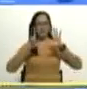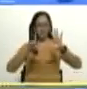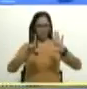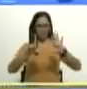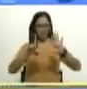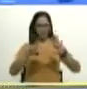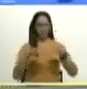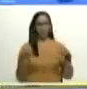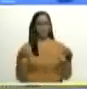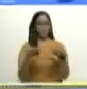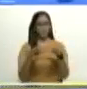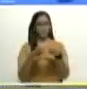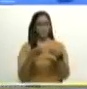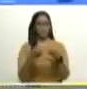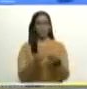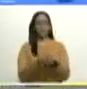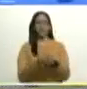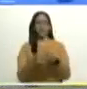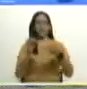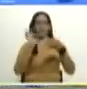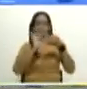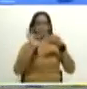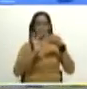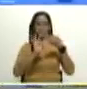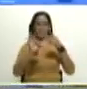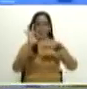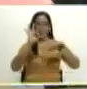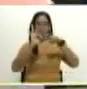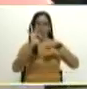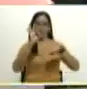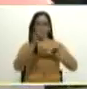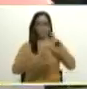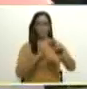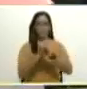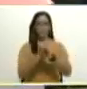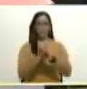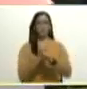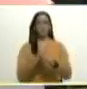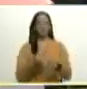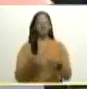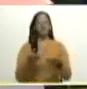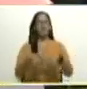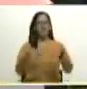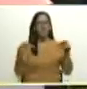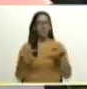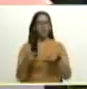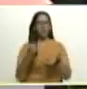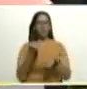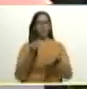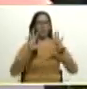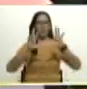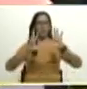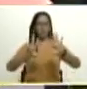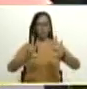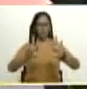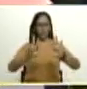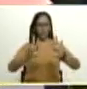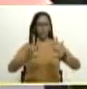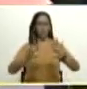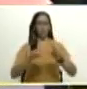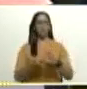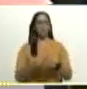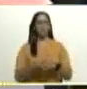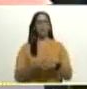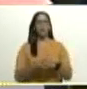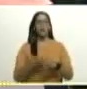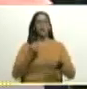criptomonedas, que es una realidad en la economía mundial. Y el sector número 18, lo que